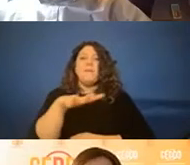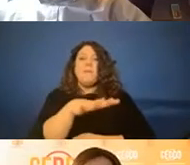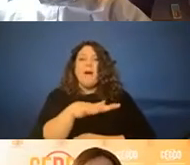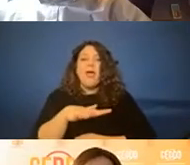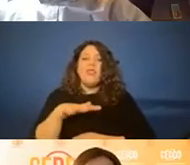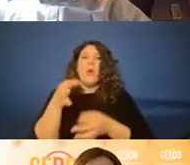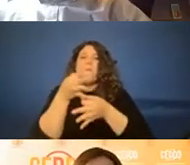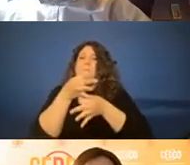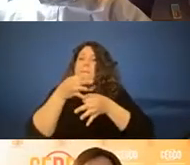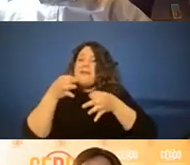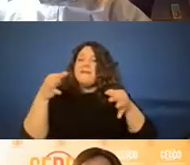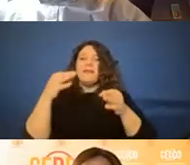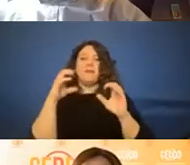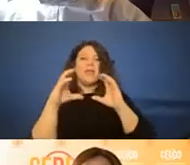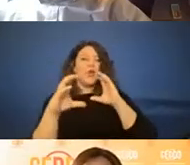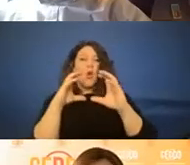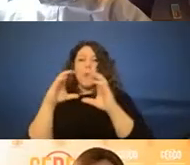perfectamente comunicados,